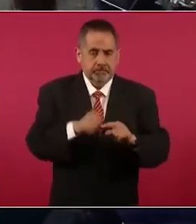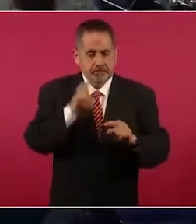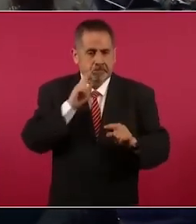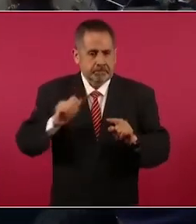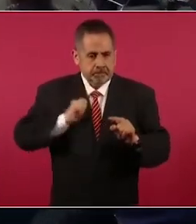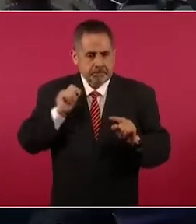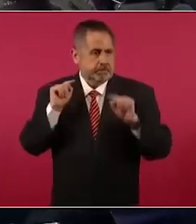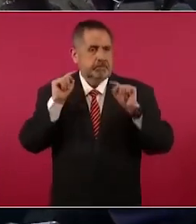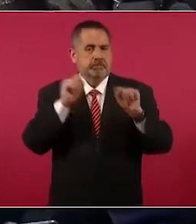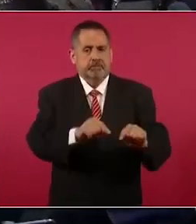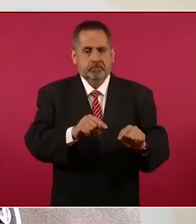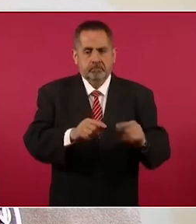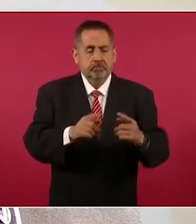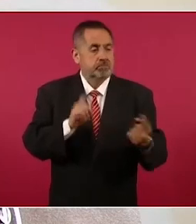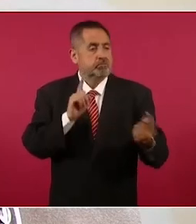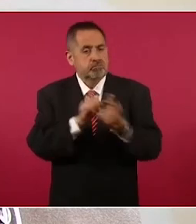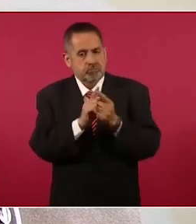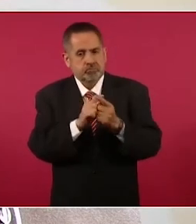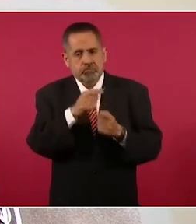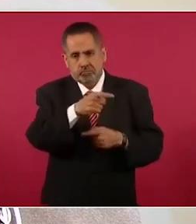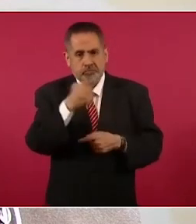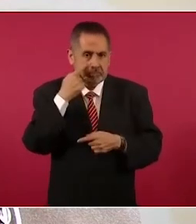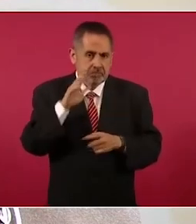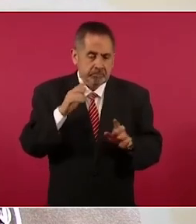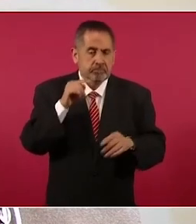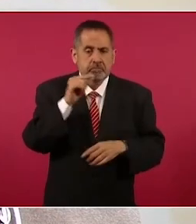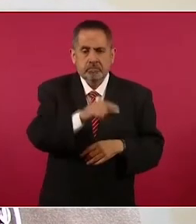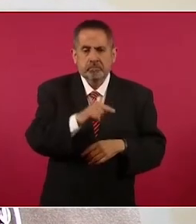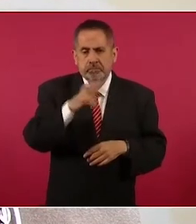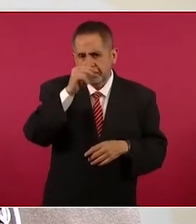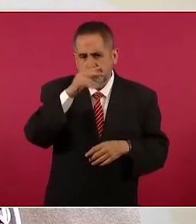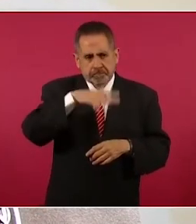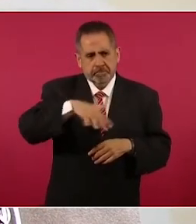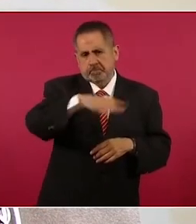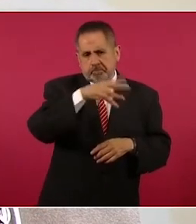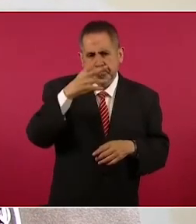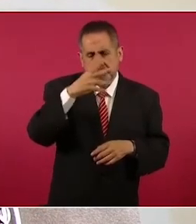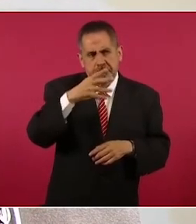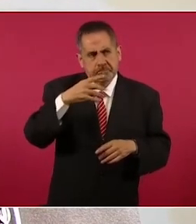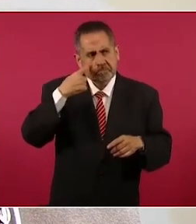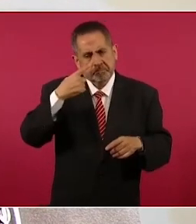aprovechar y encontrarnos allá en Hermosillo.